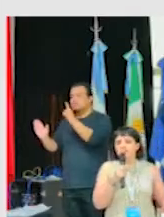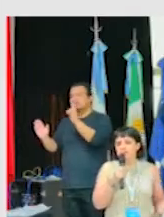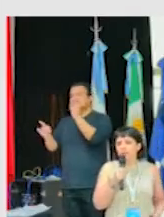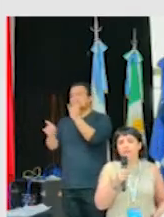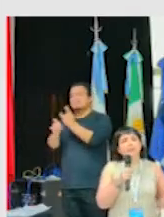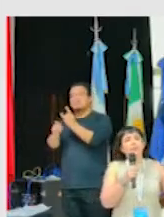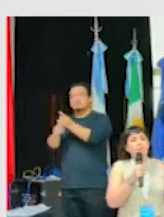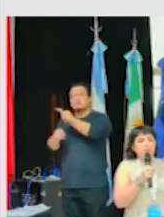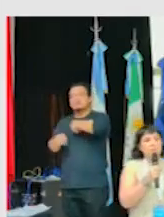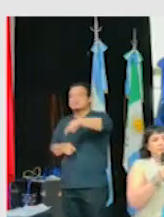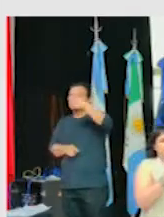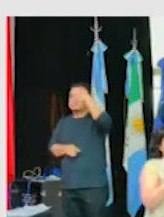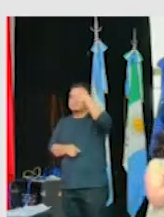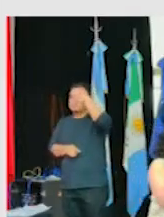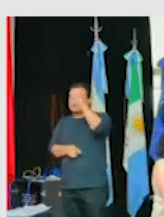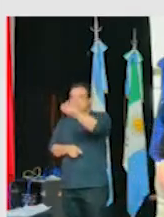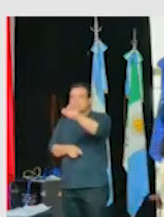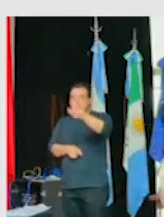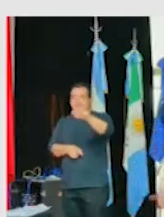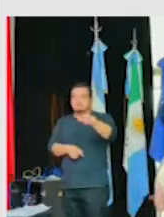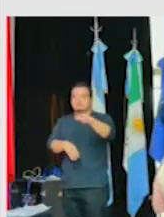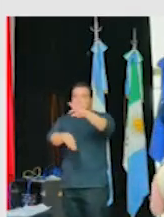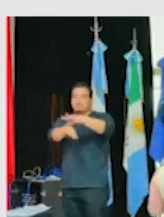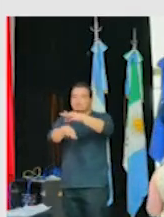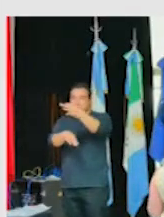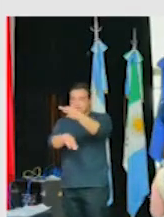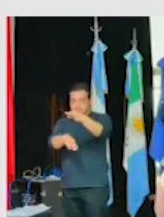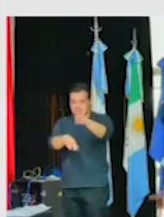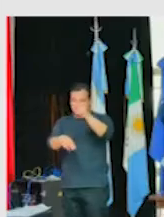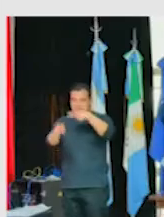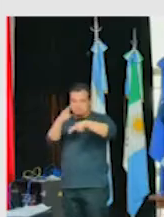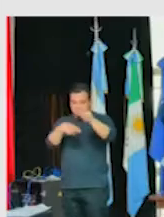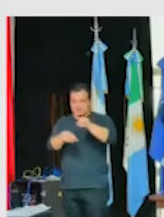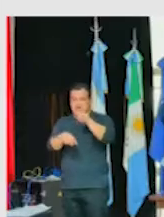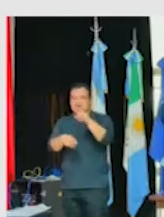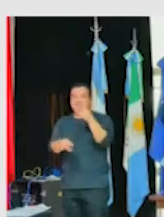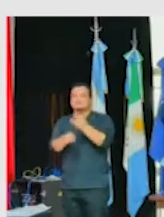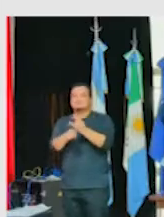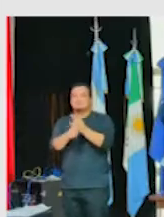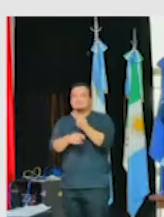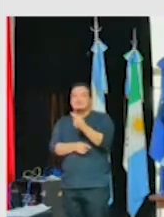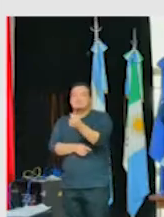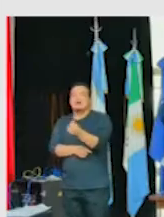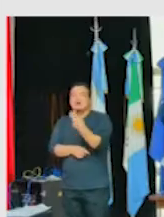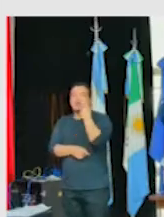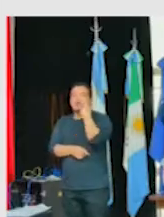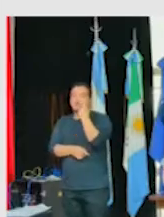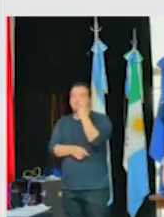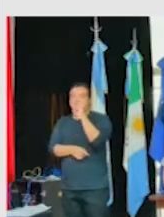el especialista aparte que cobra $2.000, dijo la colega, no estaría haciendo mi caso, pero